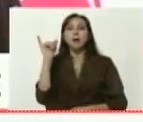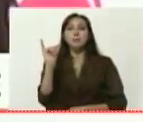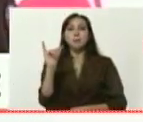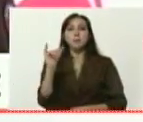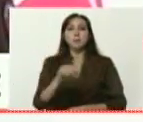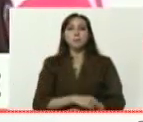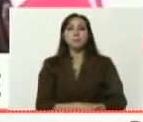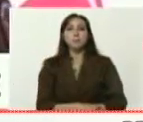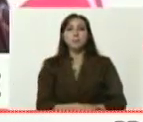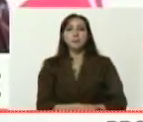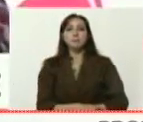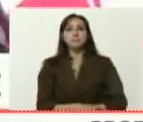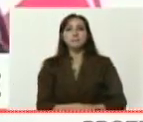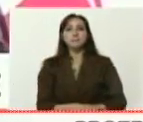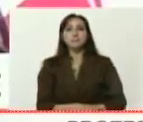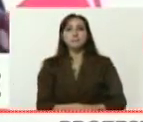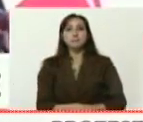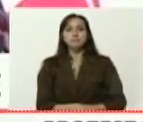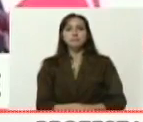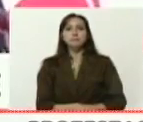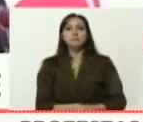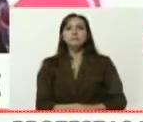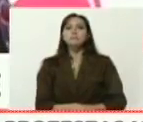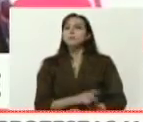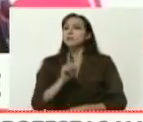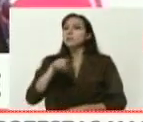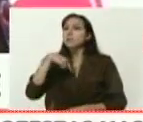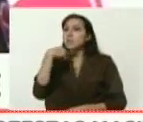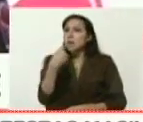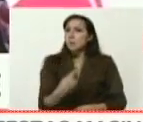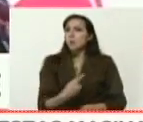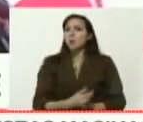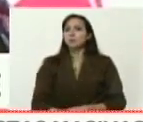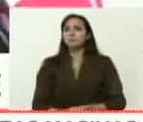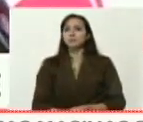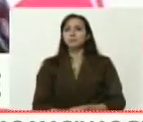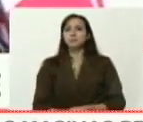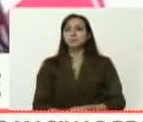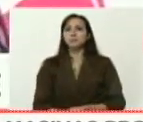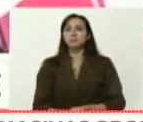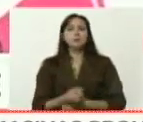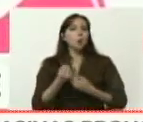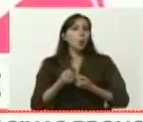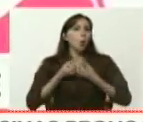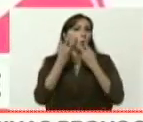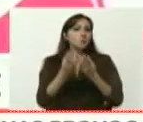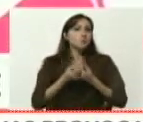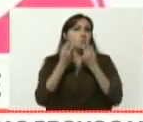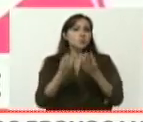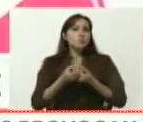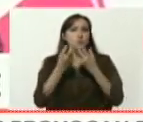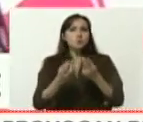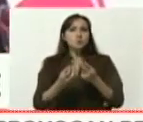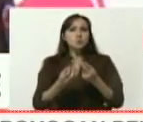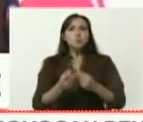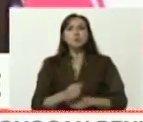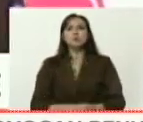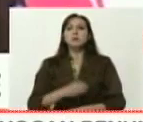solo. Y vino después a contarle y hablar y a analizar con